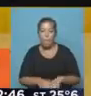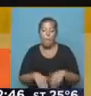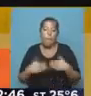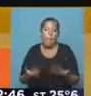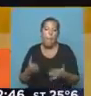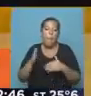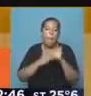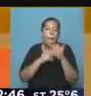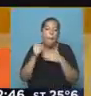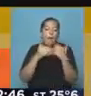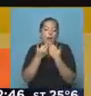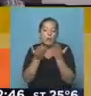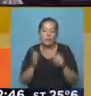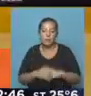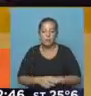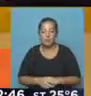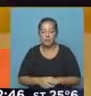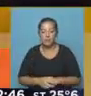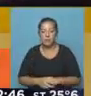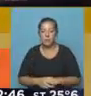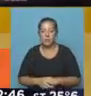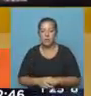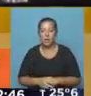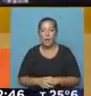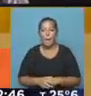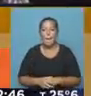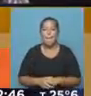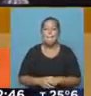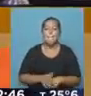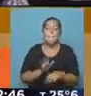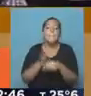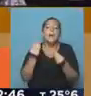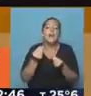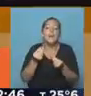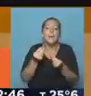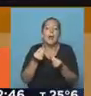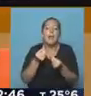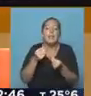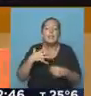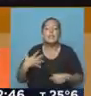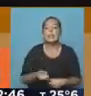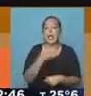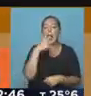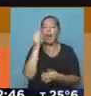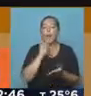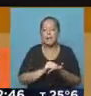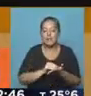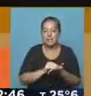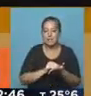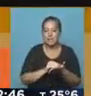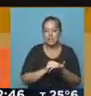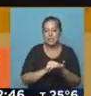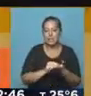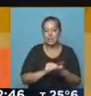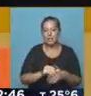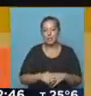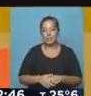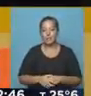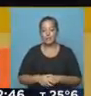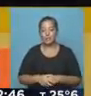proyectos para eh para para romperlos o para sacar algún provecho individual de de estos